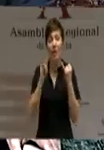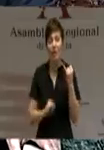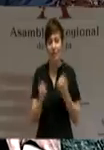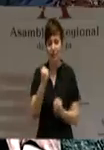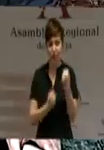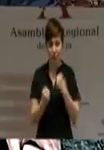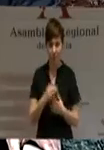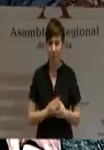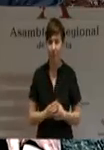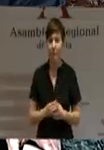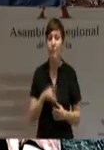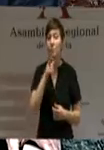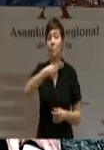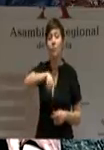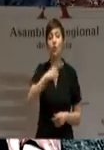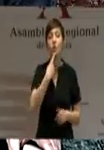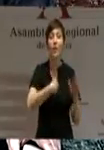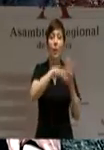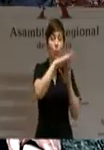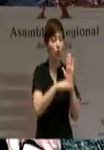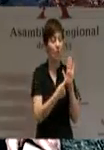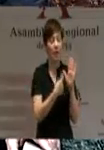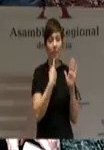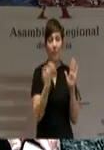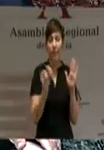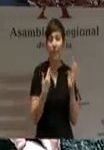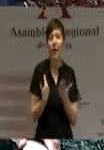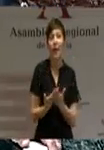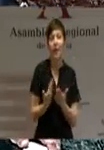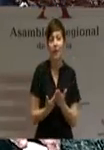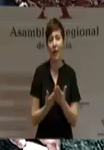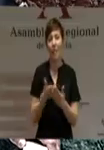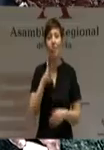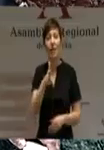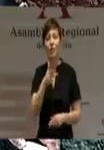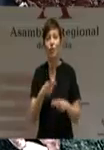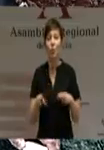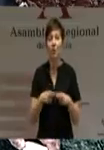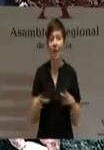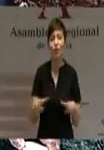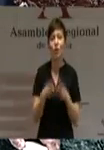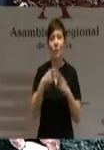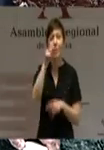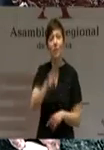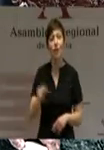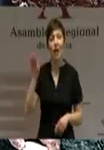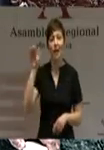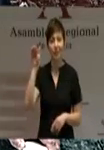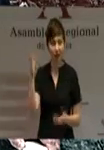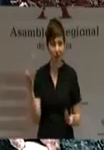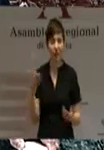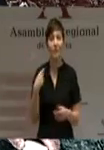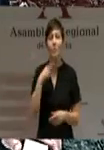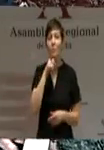que garantizaremos, literalmente en su programa, los derechos políticos y sociales de las personas extranjeras para, reglón seguido,